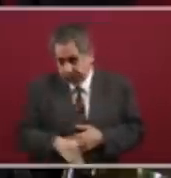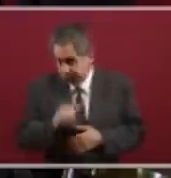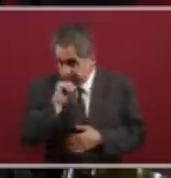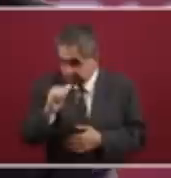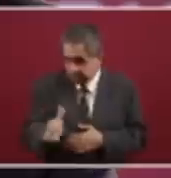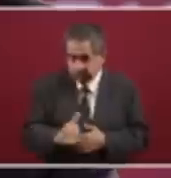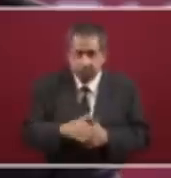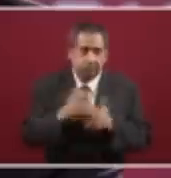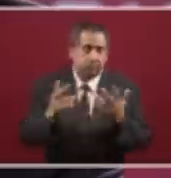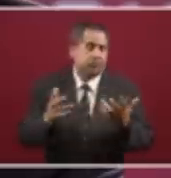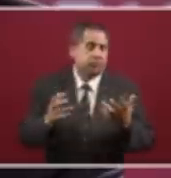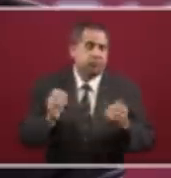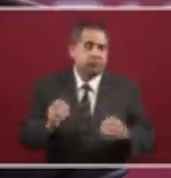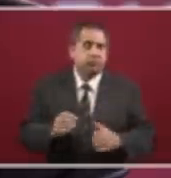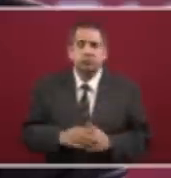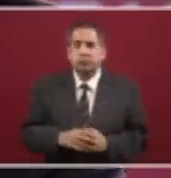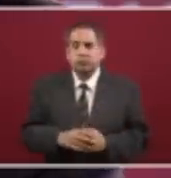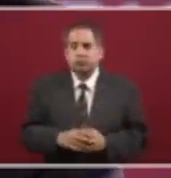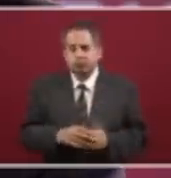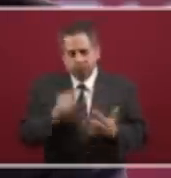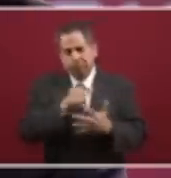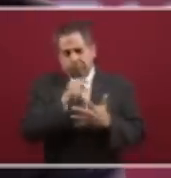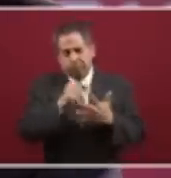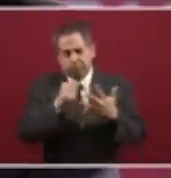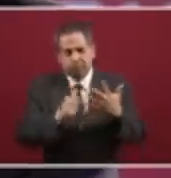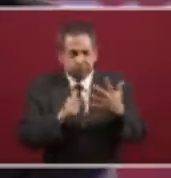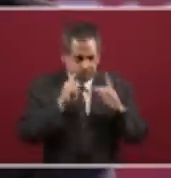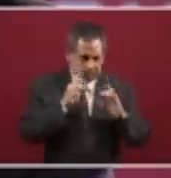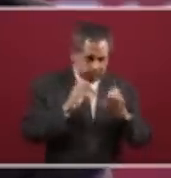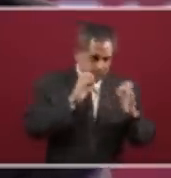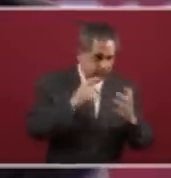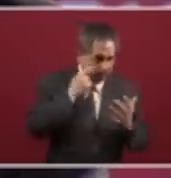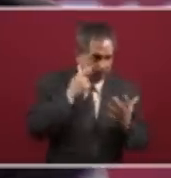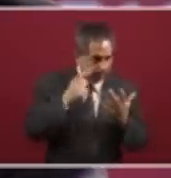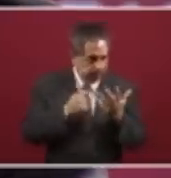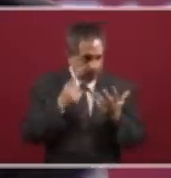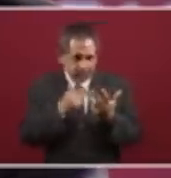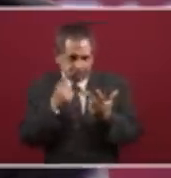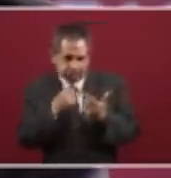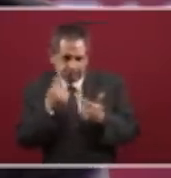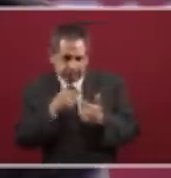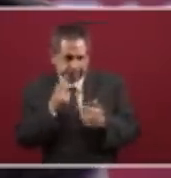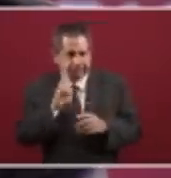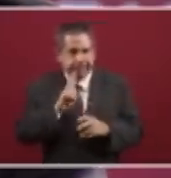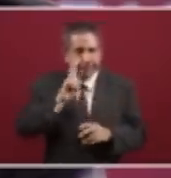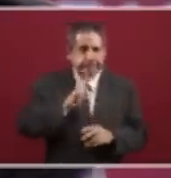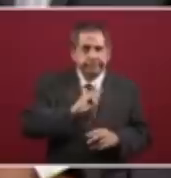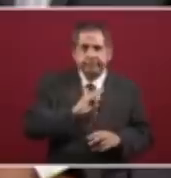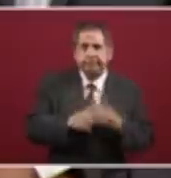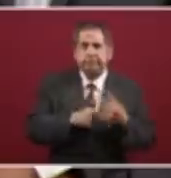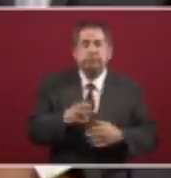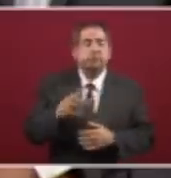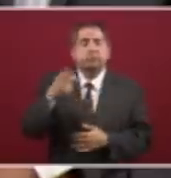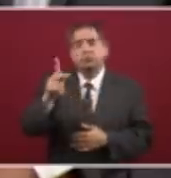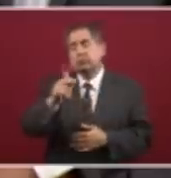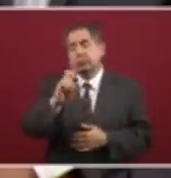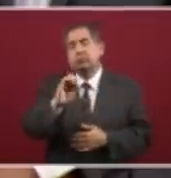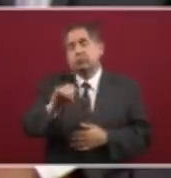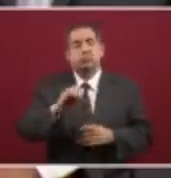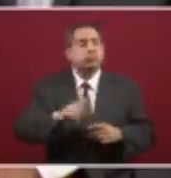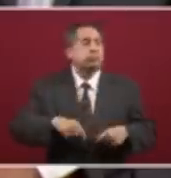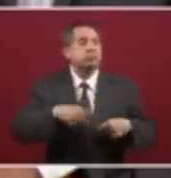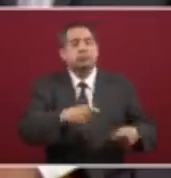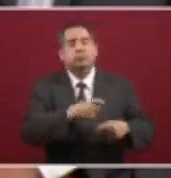personas todo eso tomarlo en consideración pero si dar